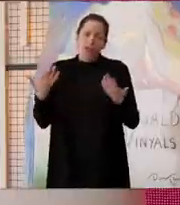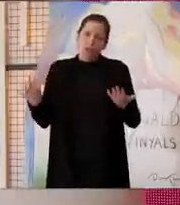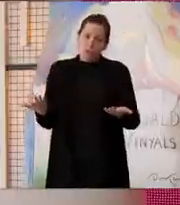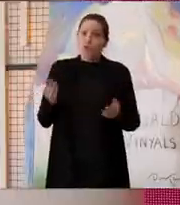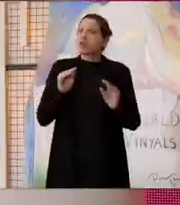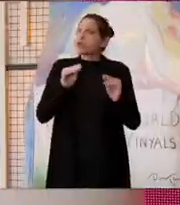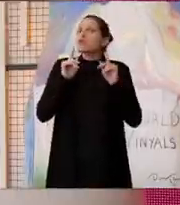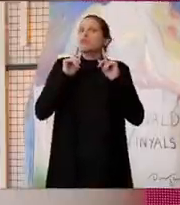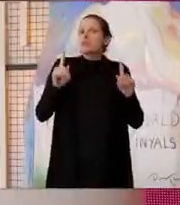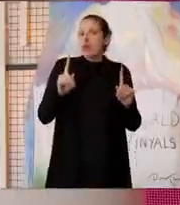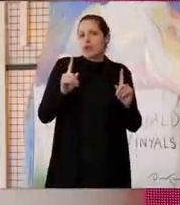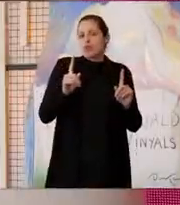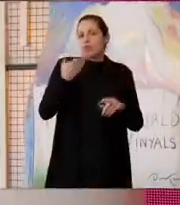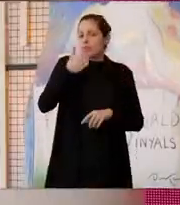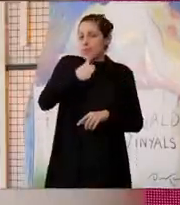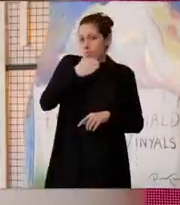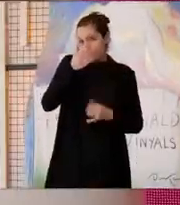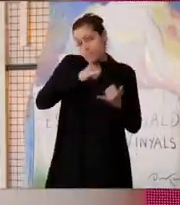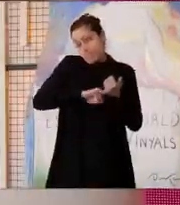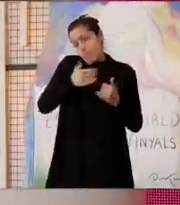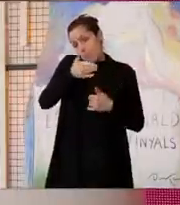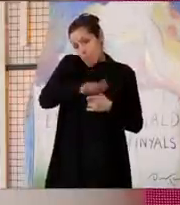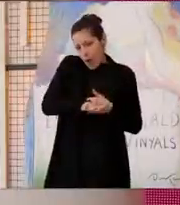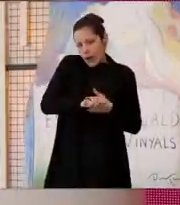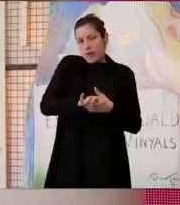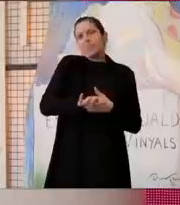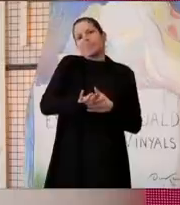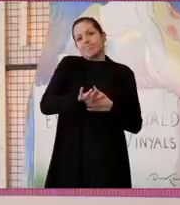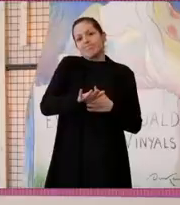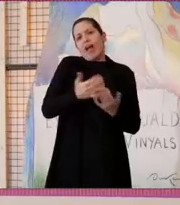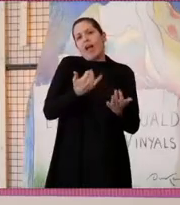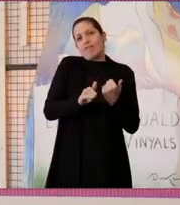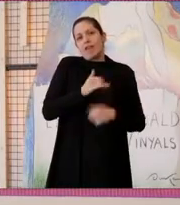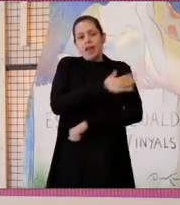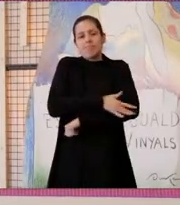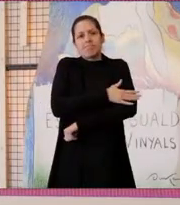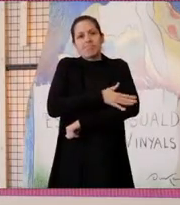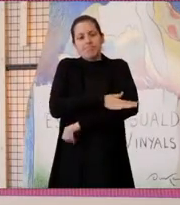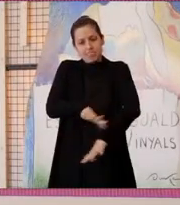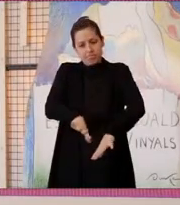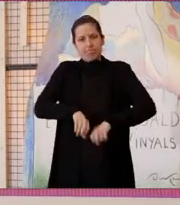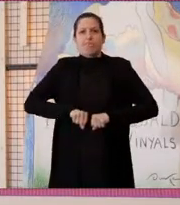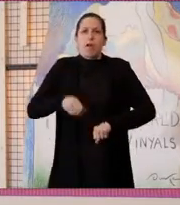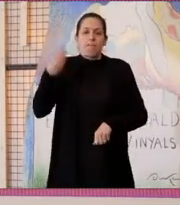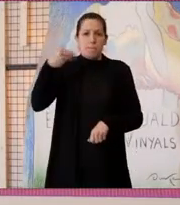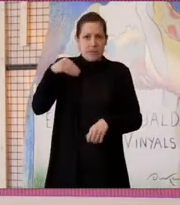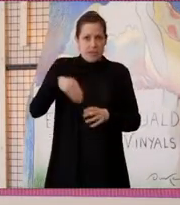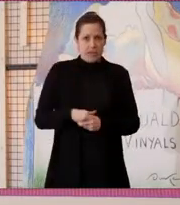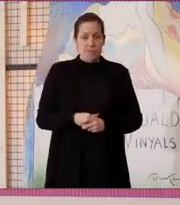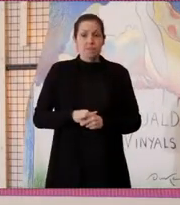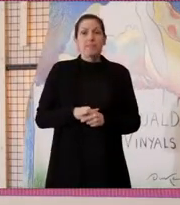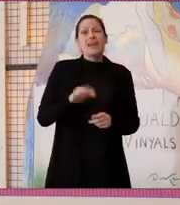fueron 132 años la primera mujer elegida fue la presidente islandesa